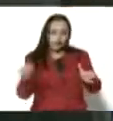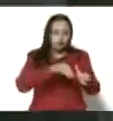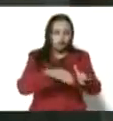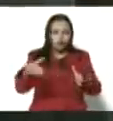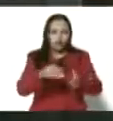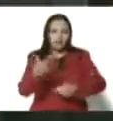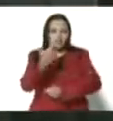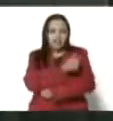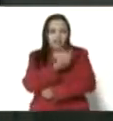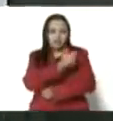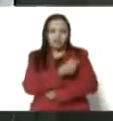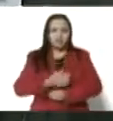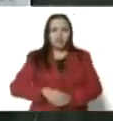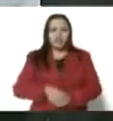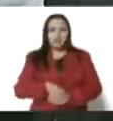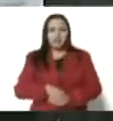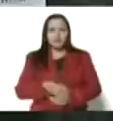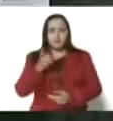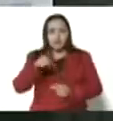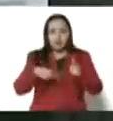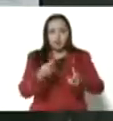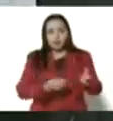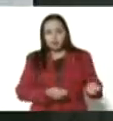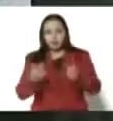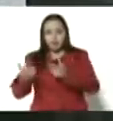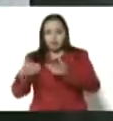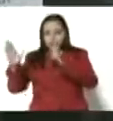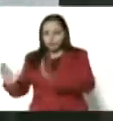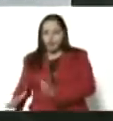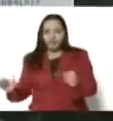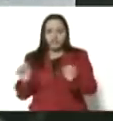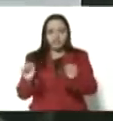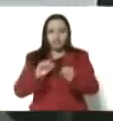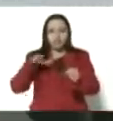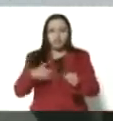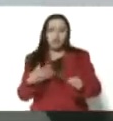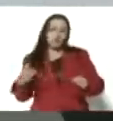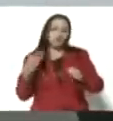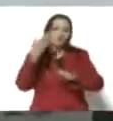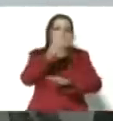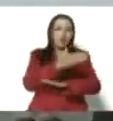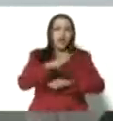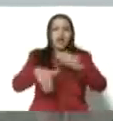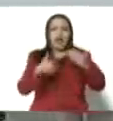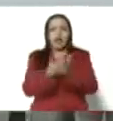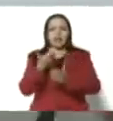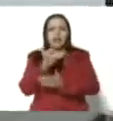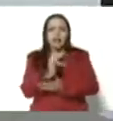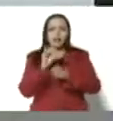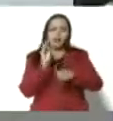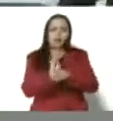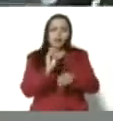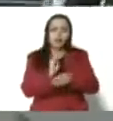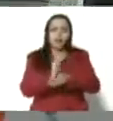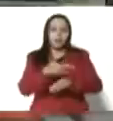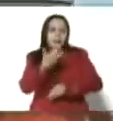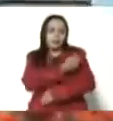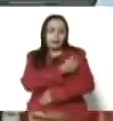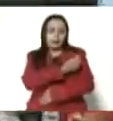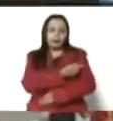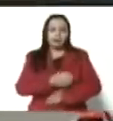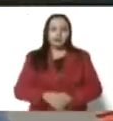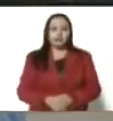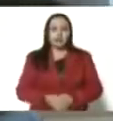las vacunas para ya llevarlas a las cavas y para hacer el traslado donde va a estar resguardado este medicamento, y que